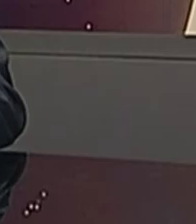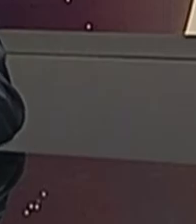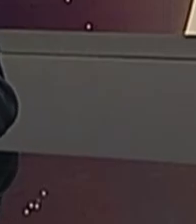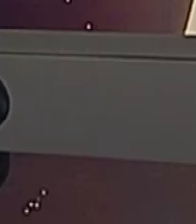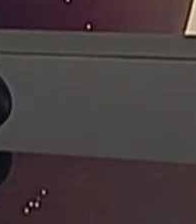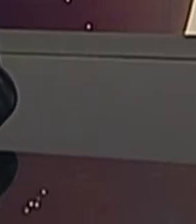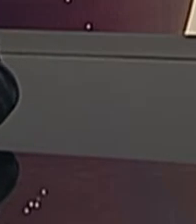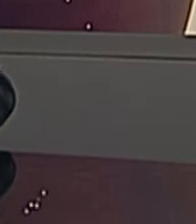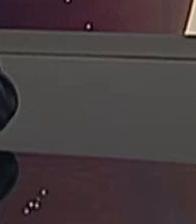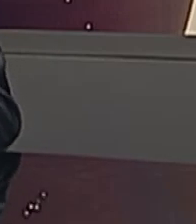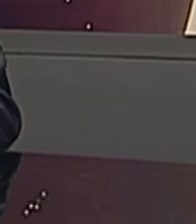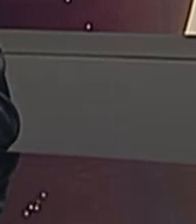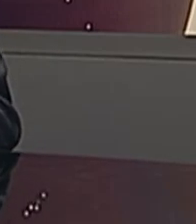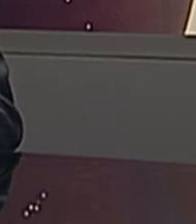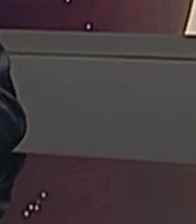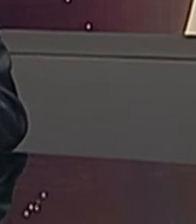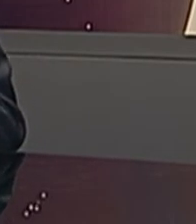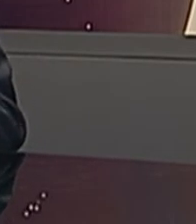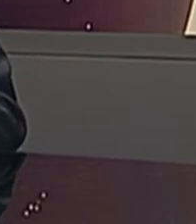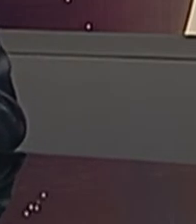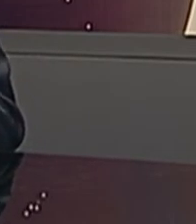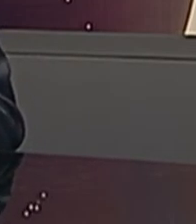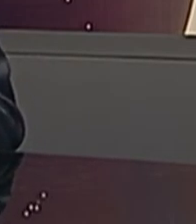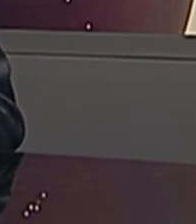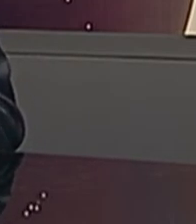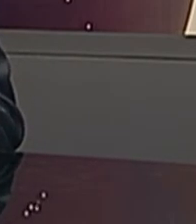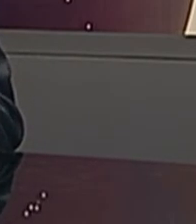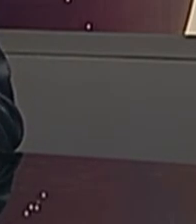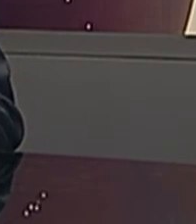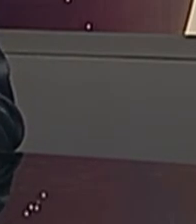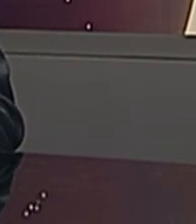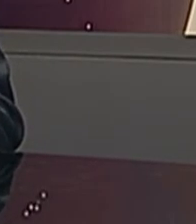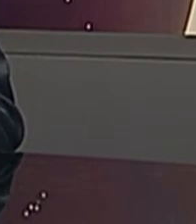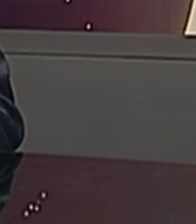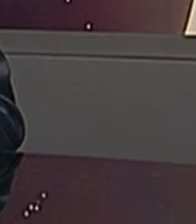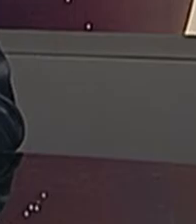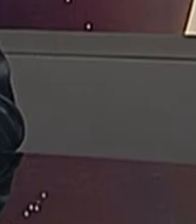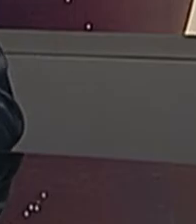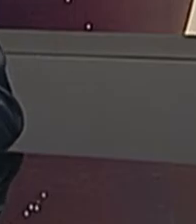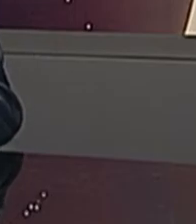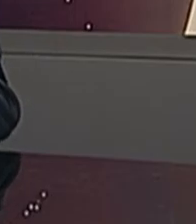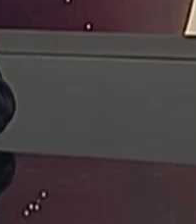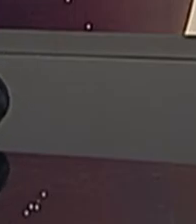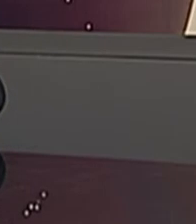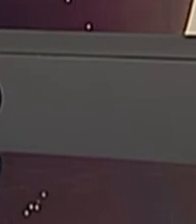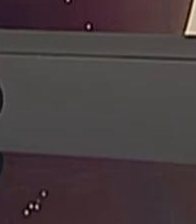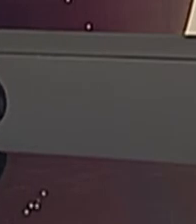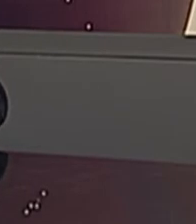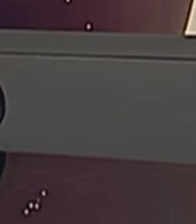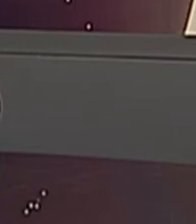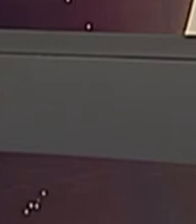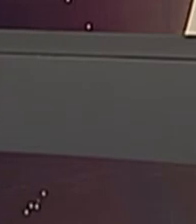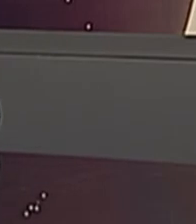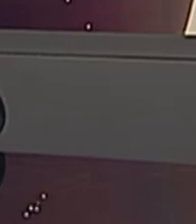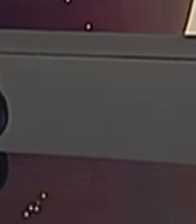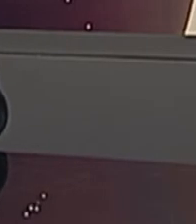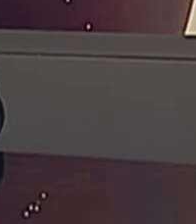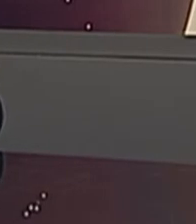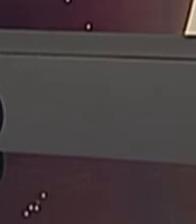Usted aquí en Noticias del Congreso, transmitiendo a la República Mexicana en los sistemas de televisión por cable, en televisión digital terrestre y, por supuesto, vía